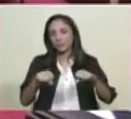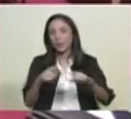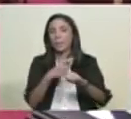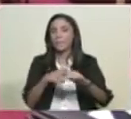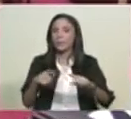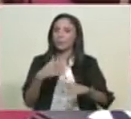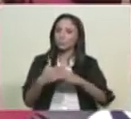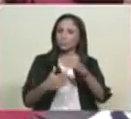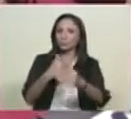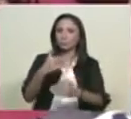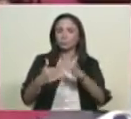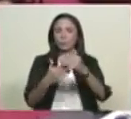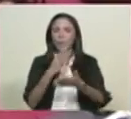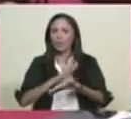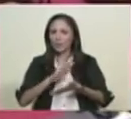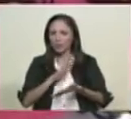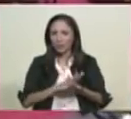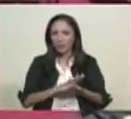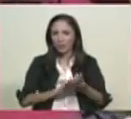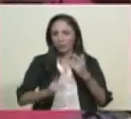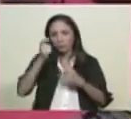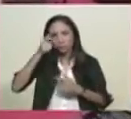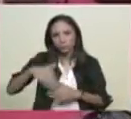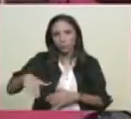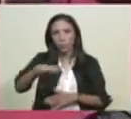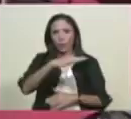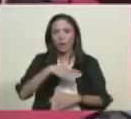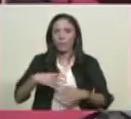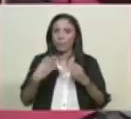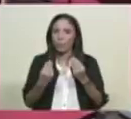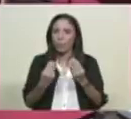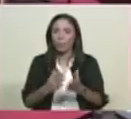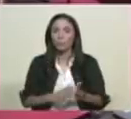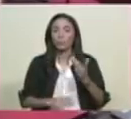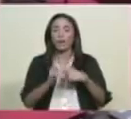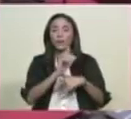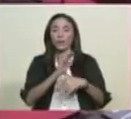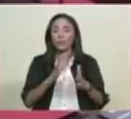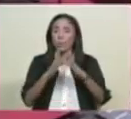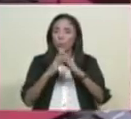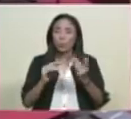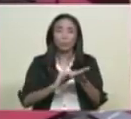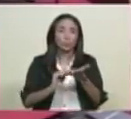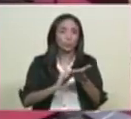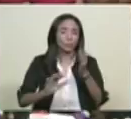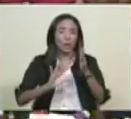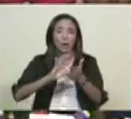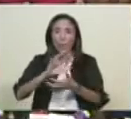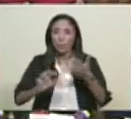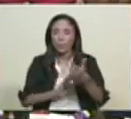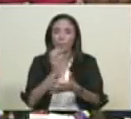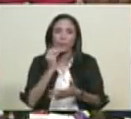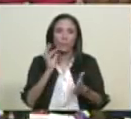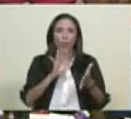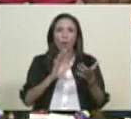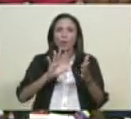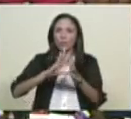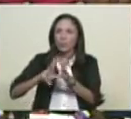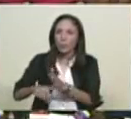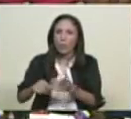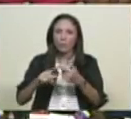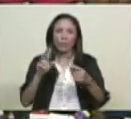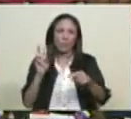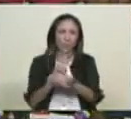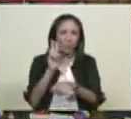de convivencia social, en la lucha contra la cultura del crimen, la violencia. También ocupa un papel muy